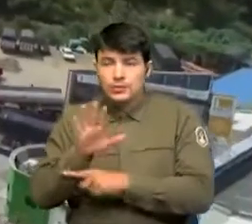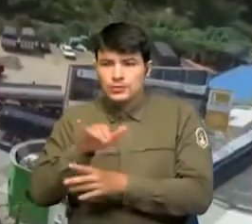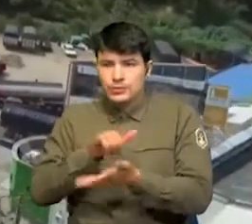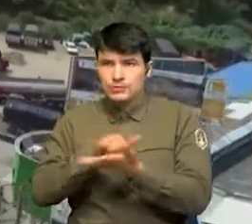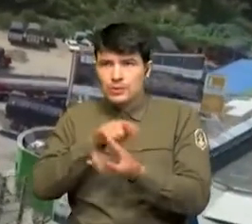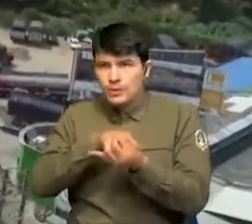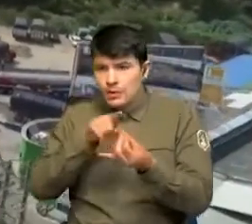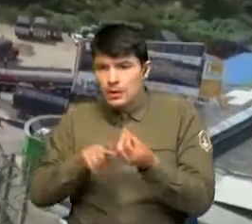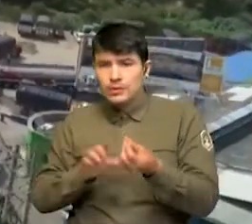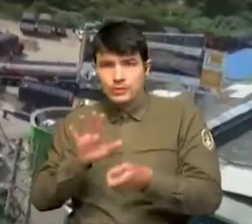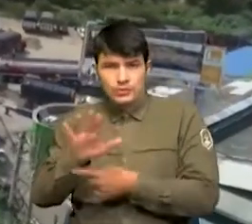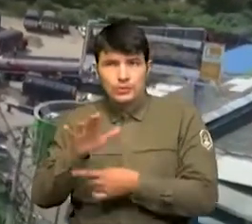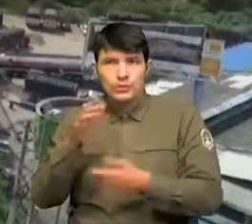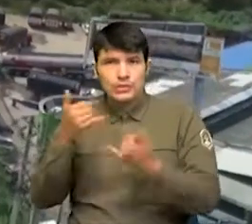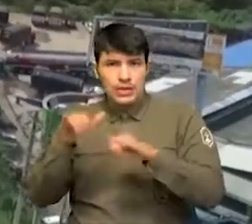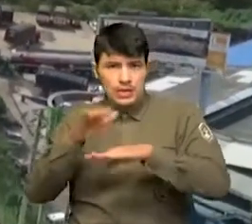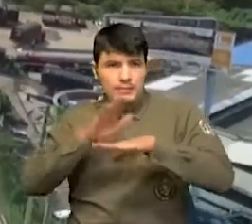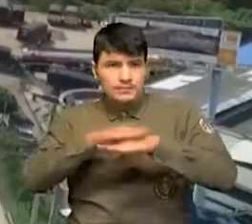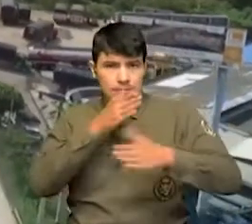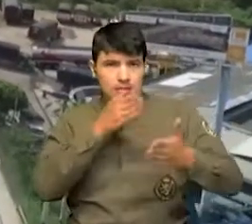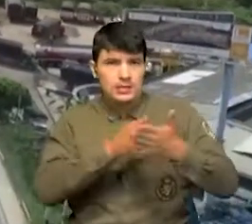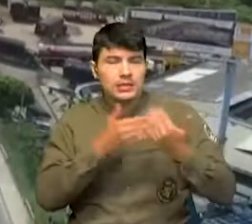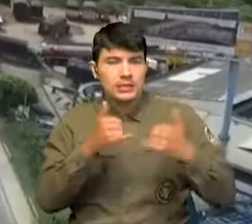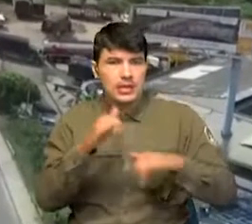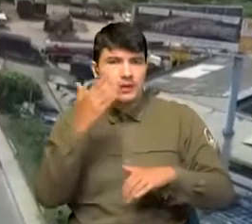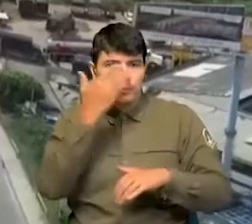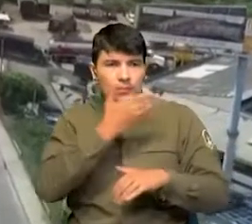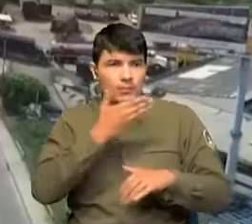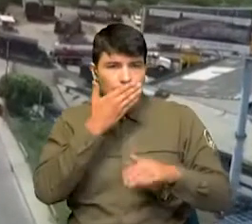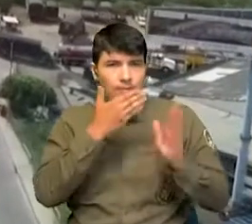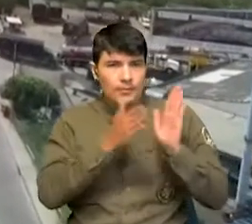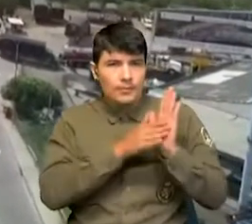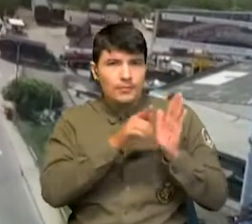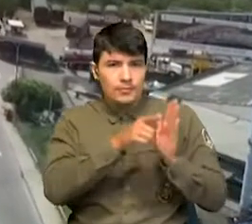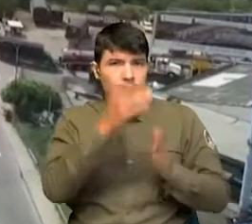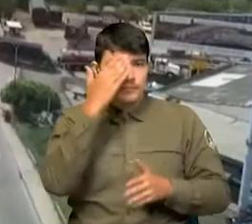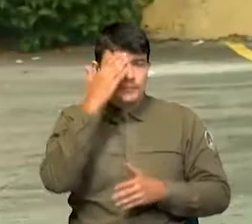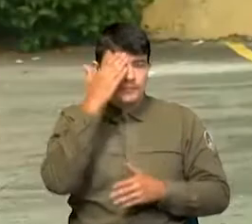según las autoridades ya fueron reportados teniendo información de ellas